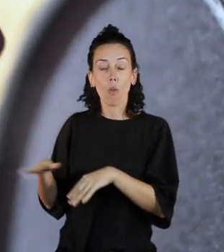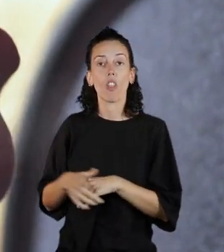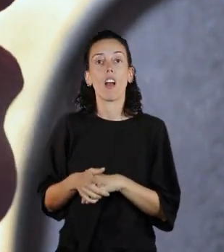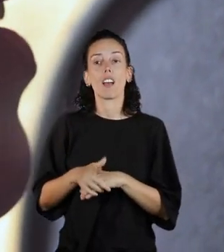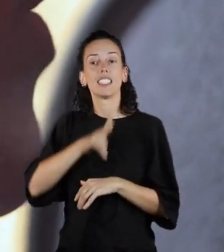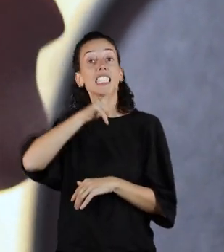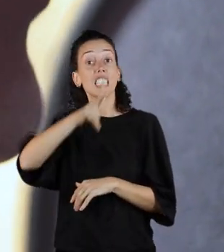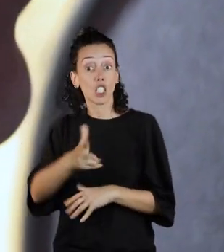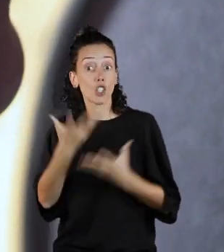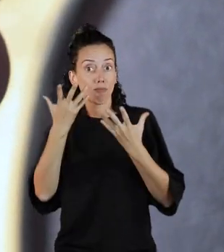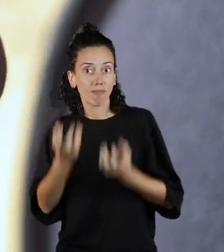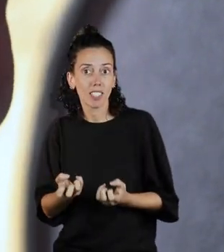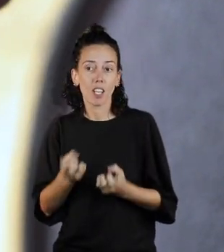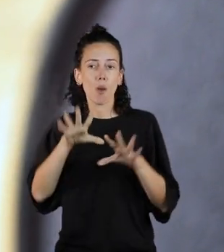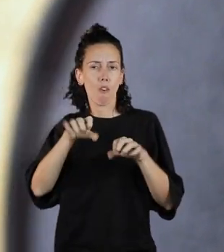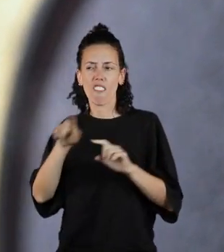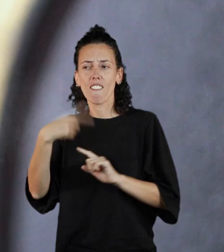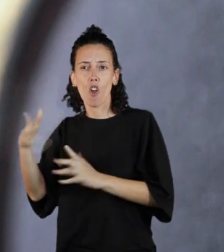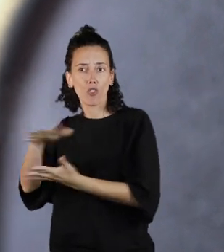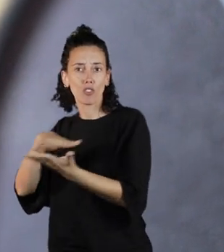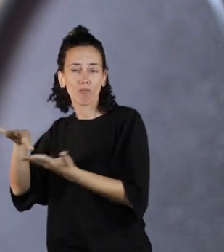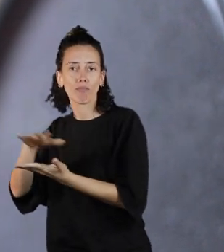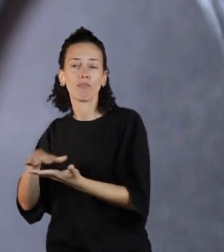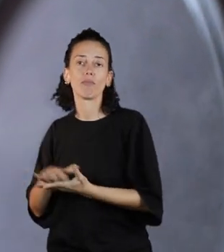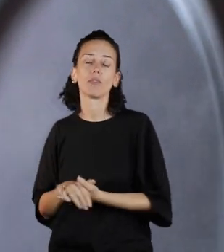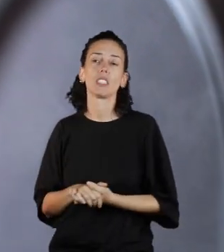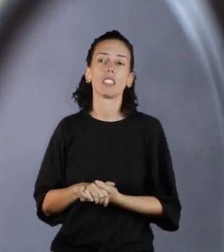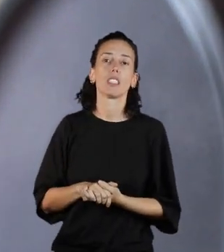que queríamos tener hijos, que queríamos vivir en otro lugar